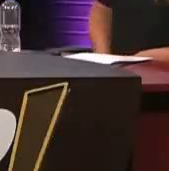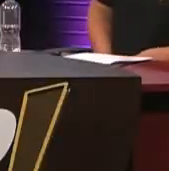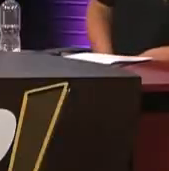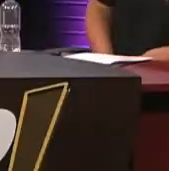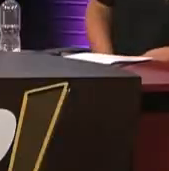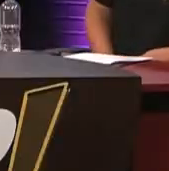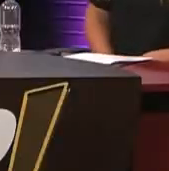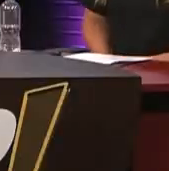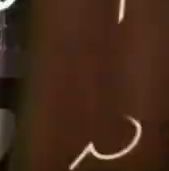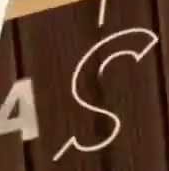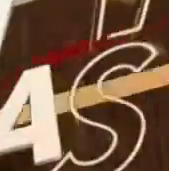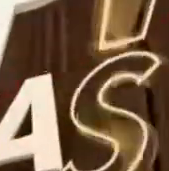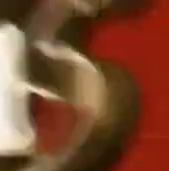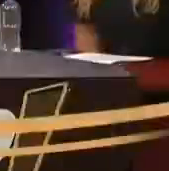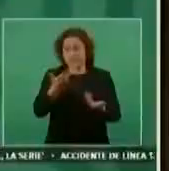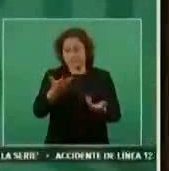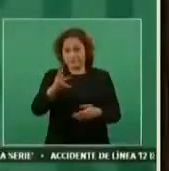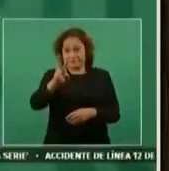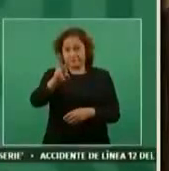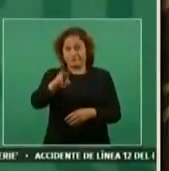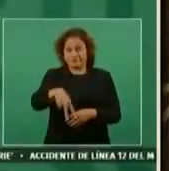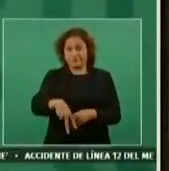no. Pero lo que se han salido no a protestar.